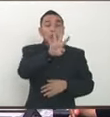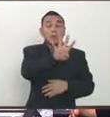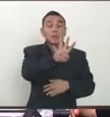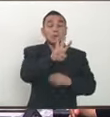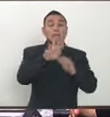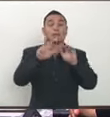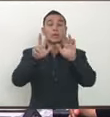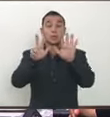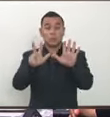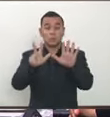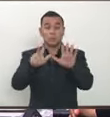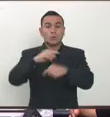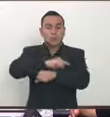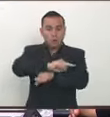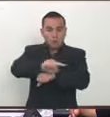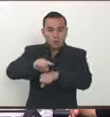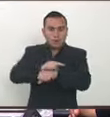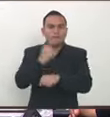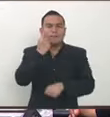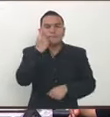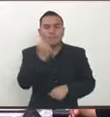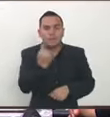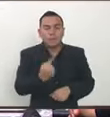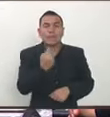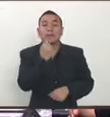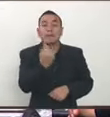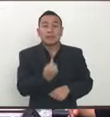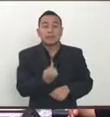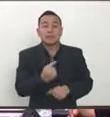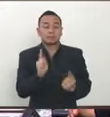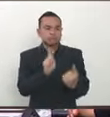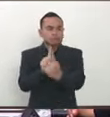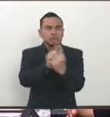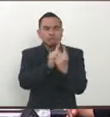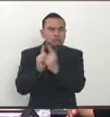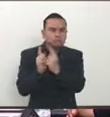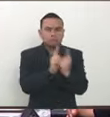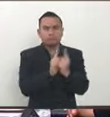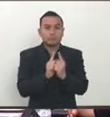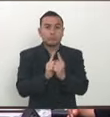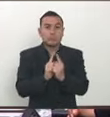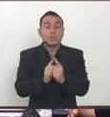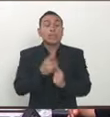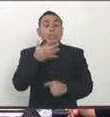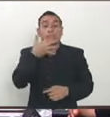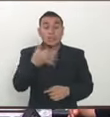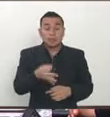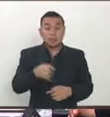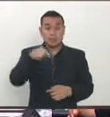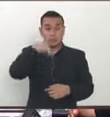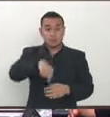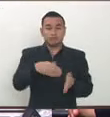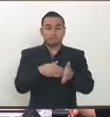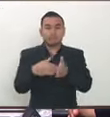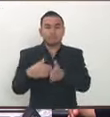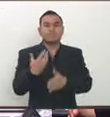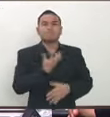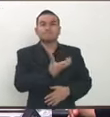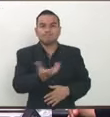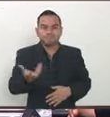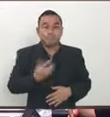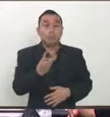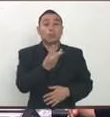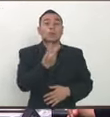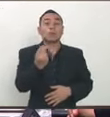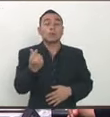horas mientras encontramos los nexos epidemiológicos y, por el bien de estas personas, poderlas testear y poder saber a